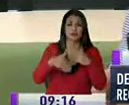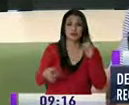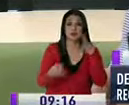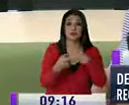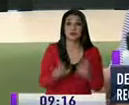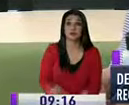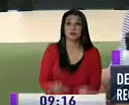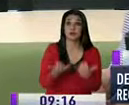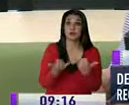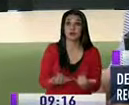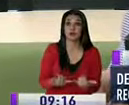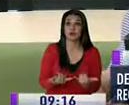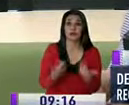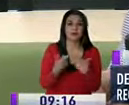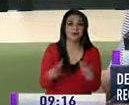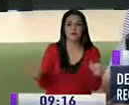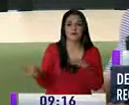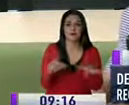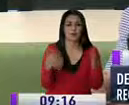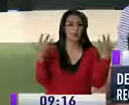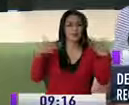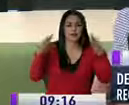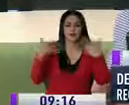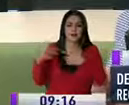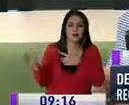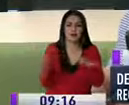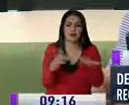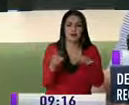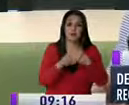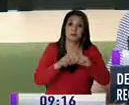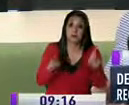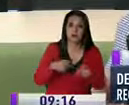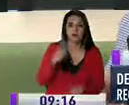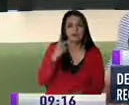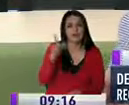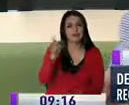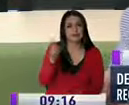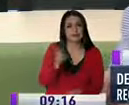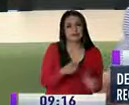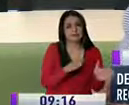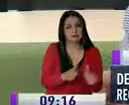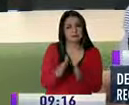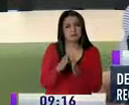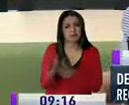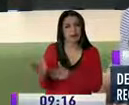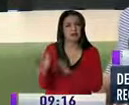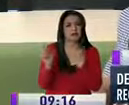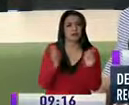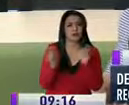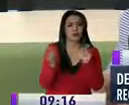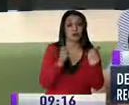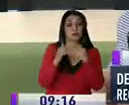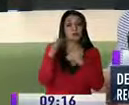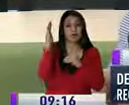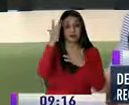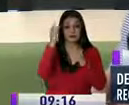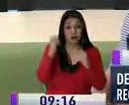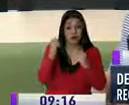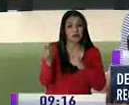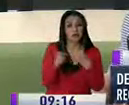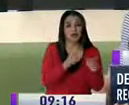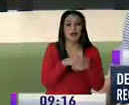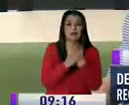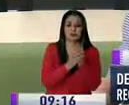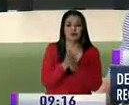ahora a libre demanda. Sin embargo, ya vemos necesario el empezar a regular para aprovechar al máximo